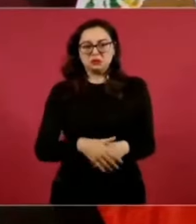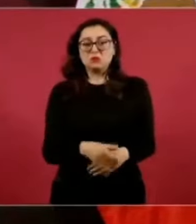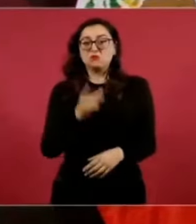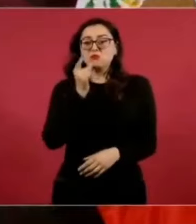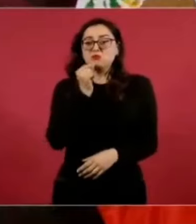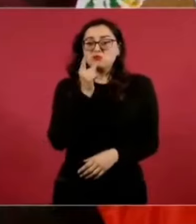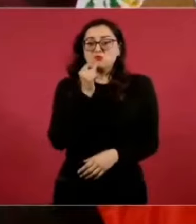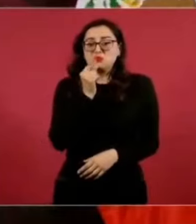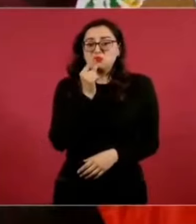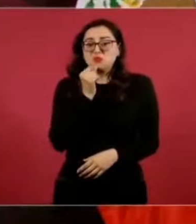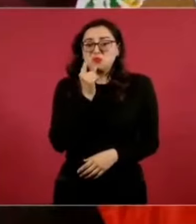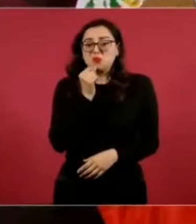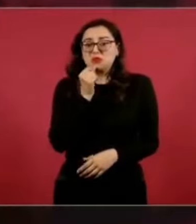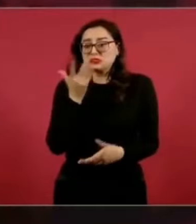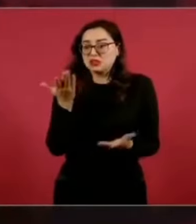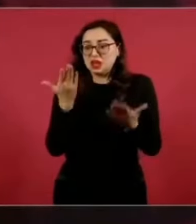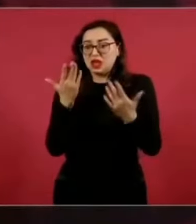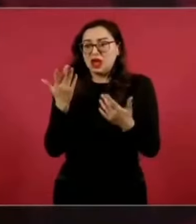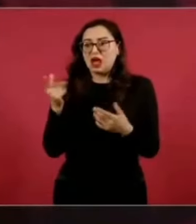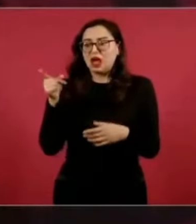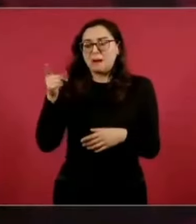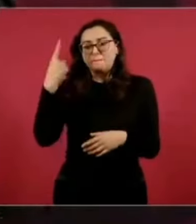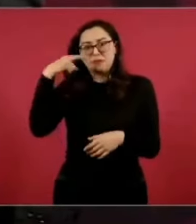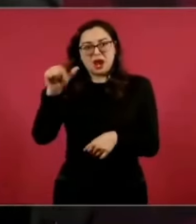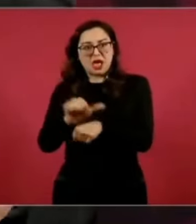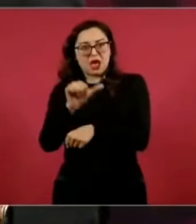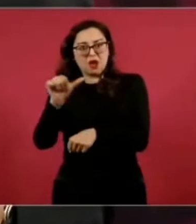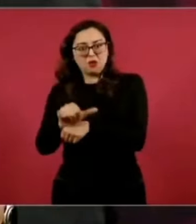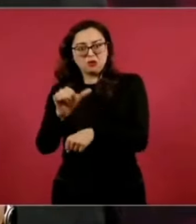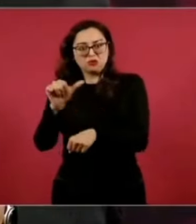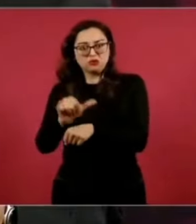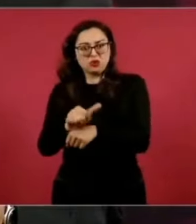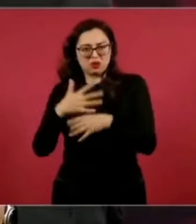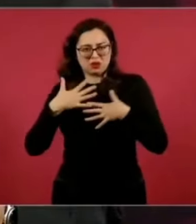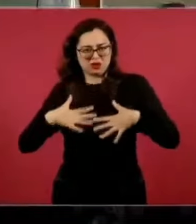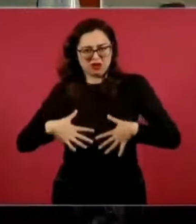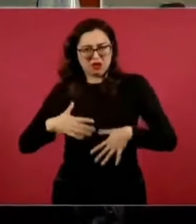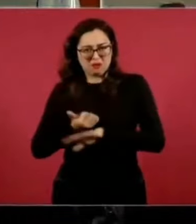desarmados y que de repente un